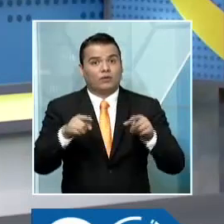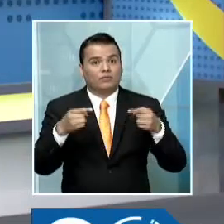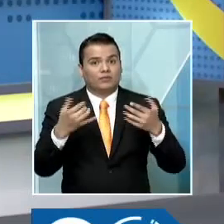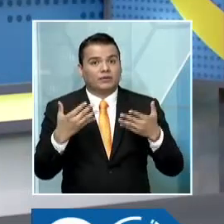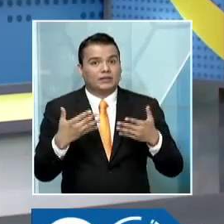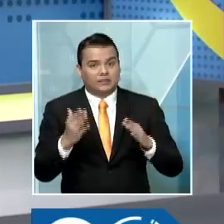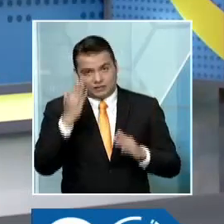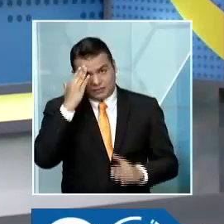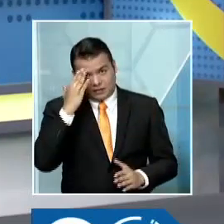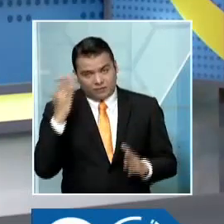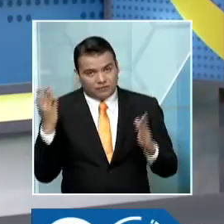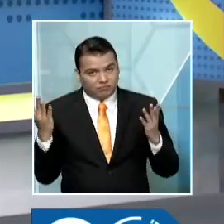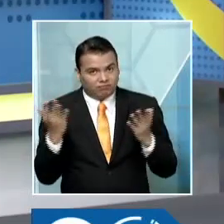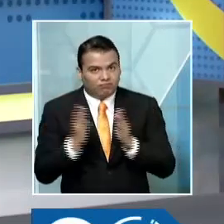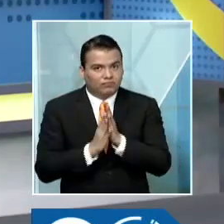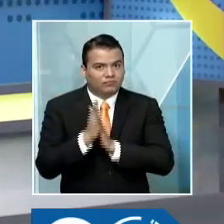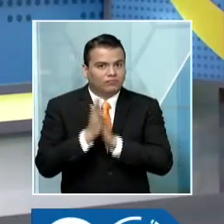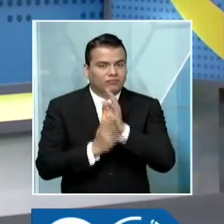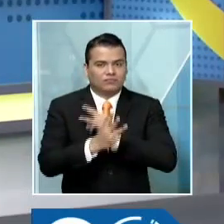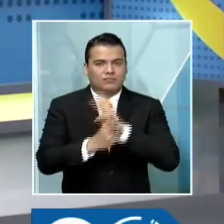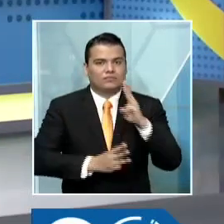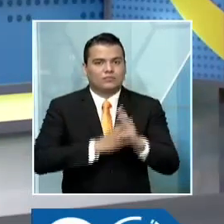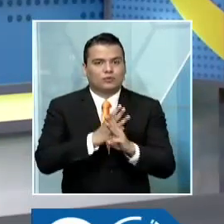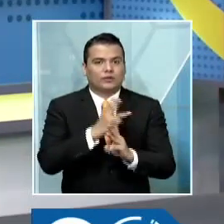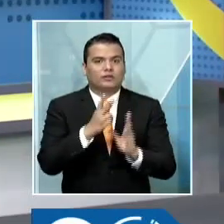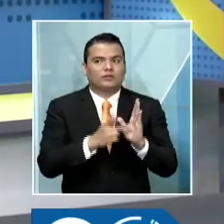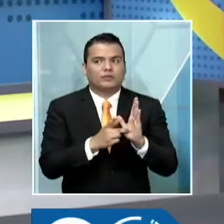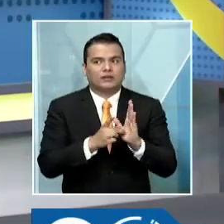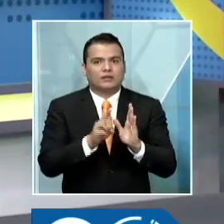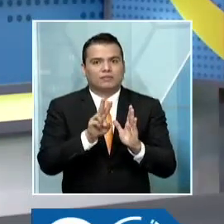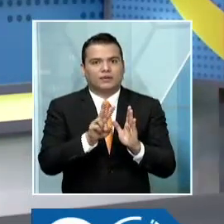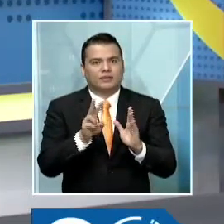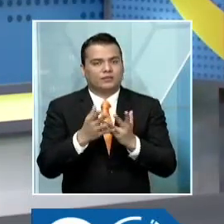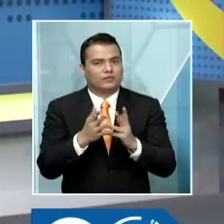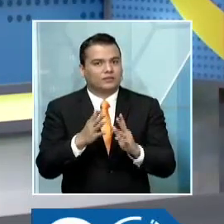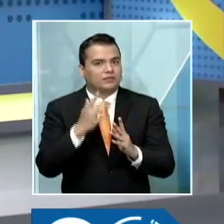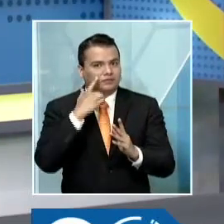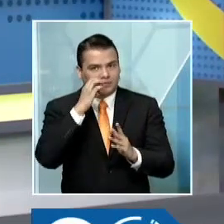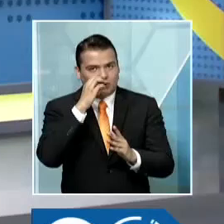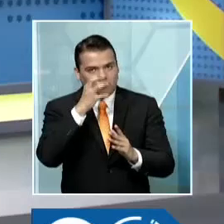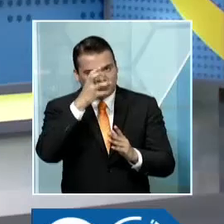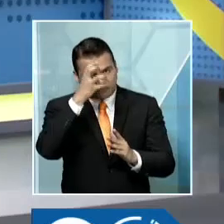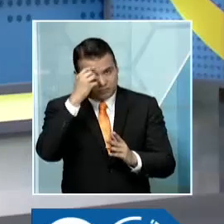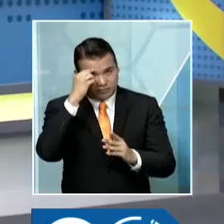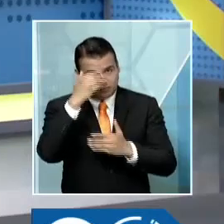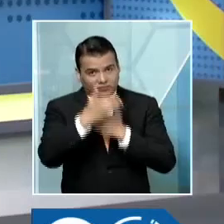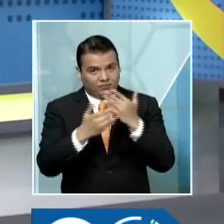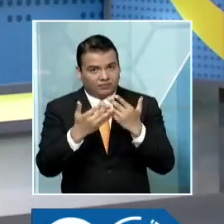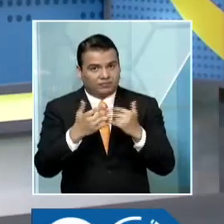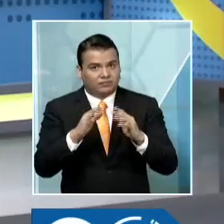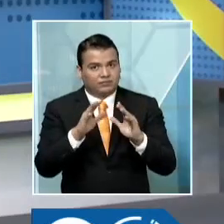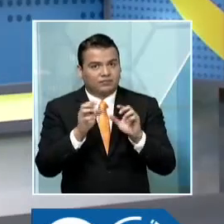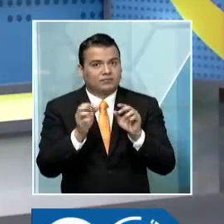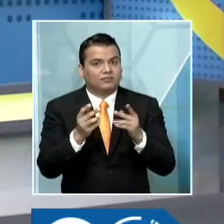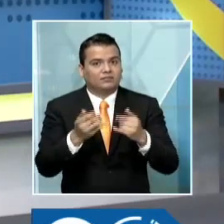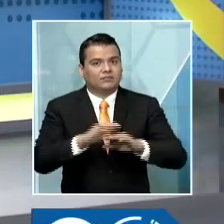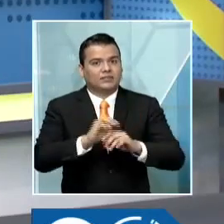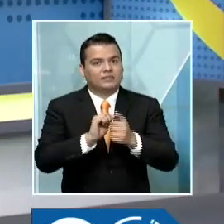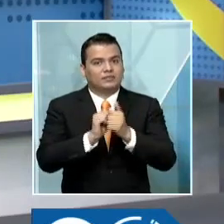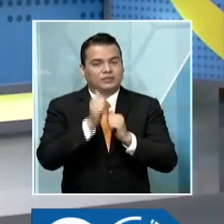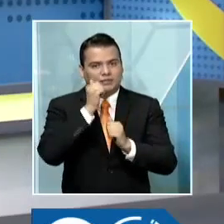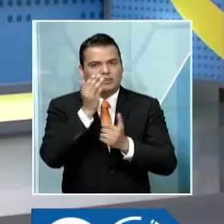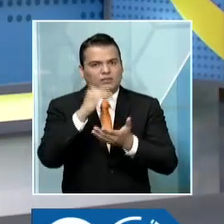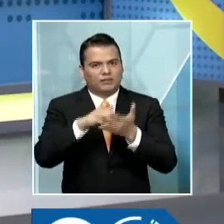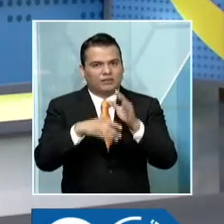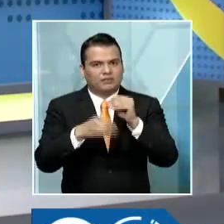combinado nacional con miras al Mundial de Qatar. Llegó el momento del análisis de Óscar Cárdenas. Hasta aquí los deportes en 90 minutos. Los veo mañana,